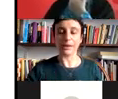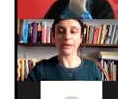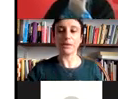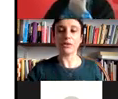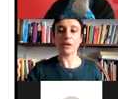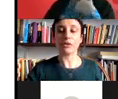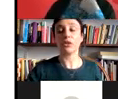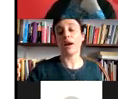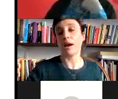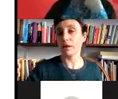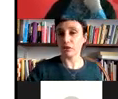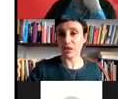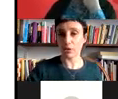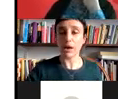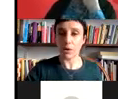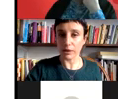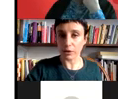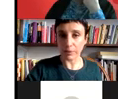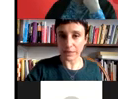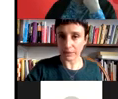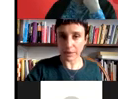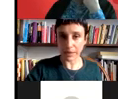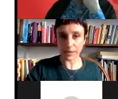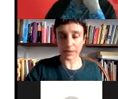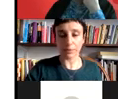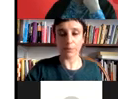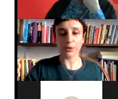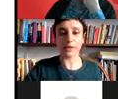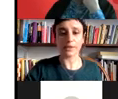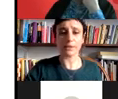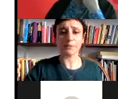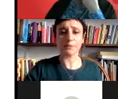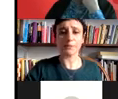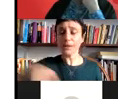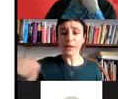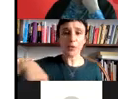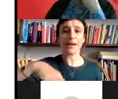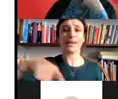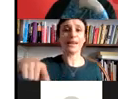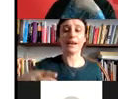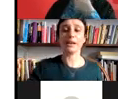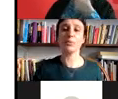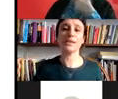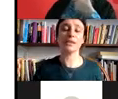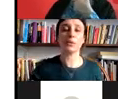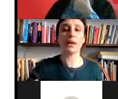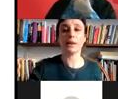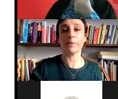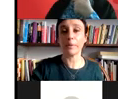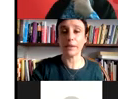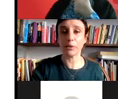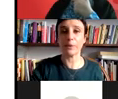hablar directamente con la persona. Alguien con silla de ruedas o alguien con baja talla también podría ser. Que no puedan girar, que no puedan